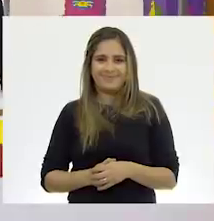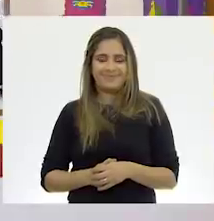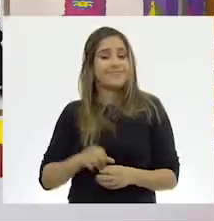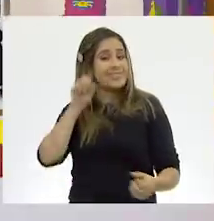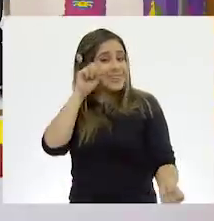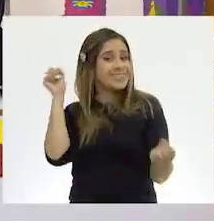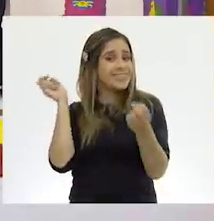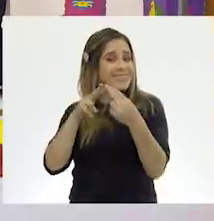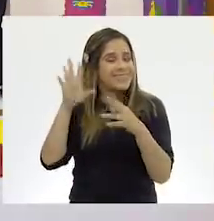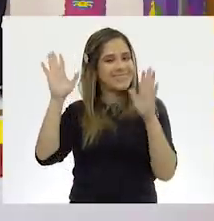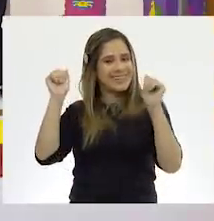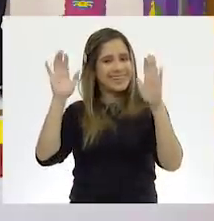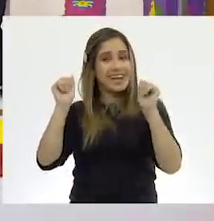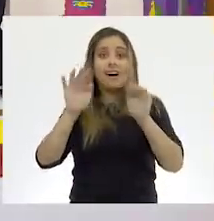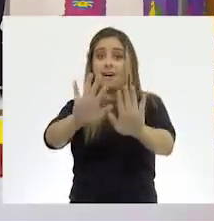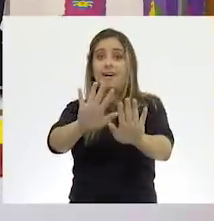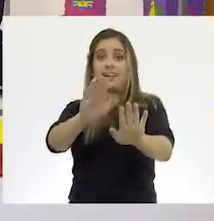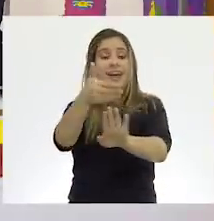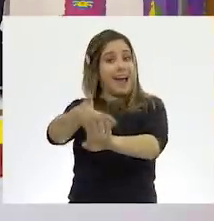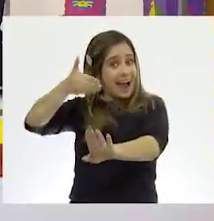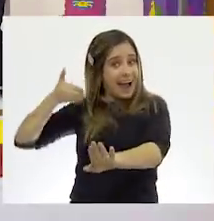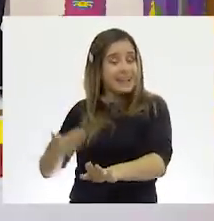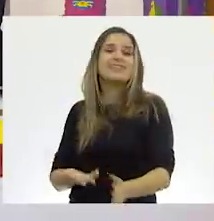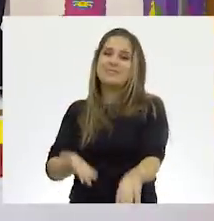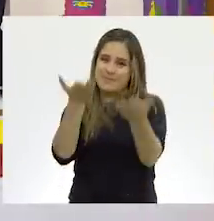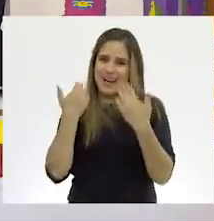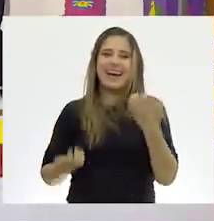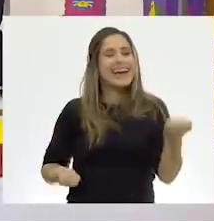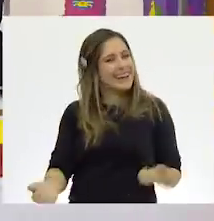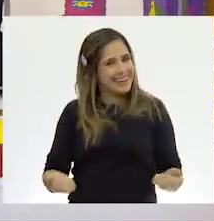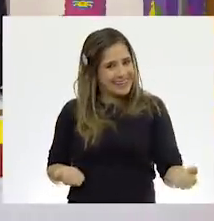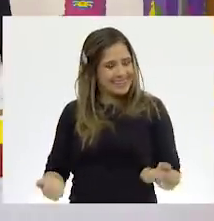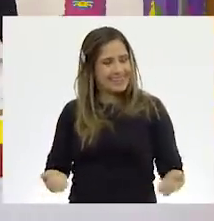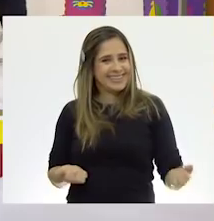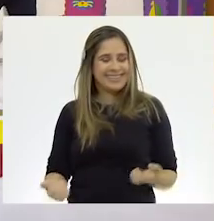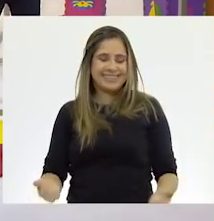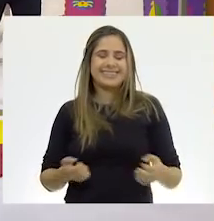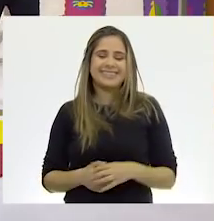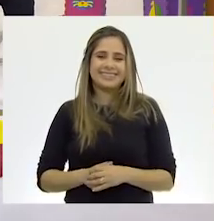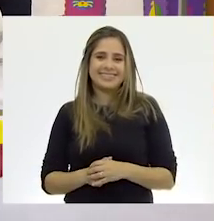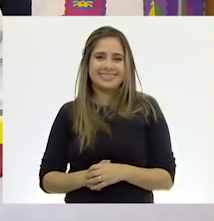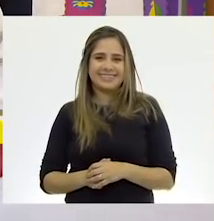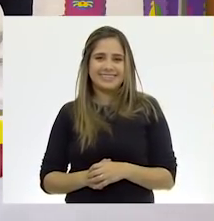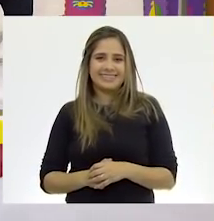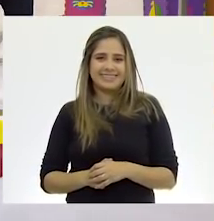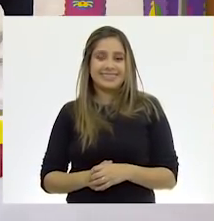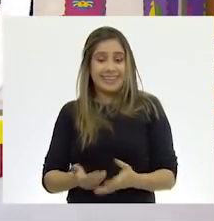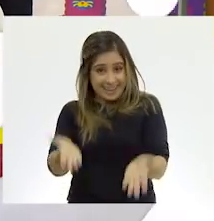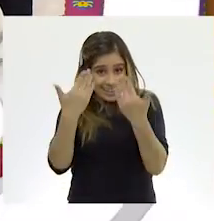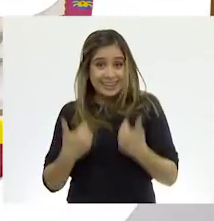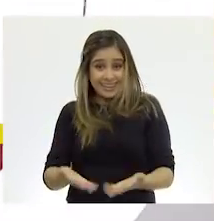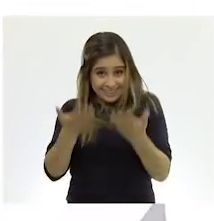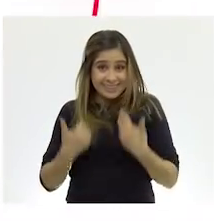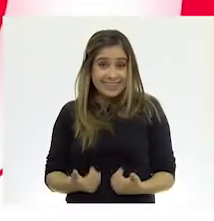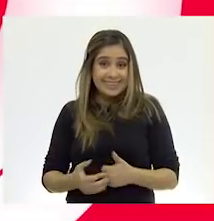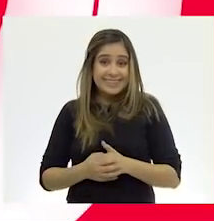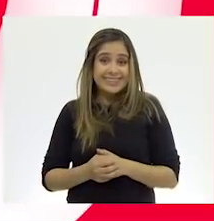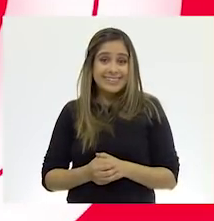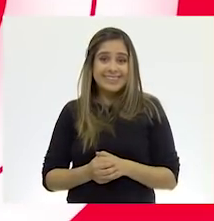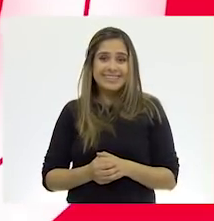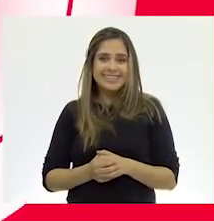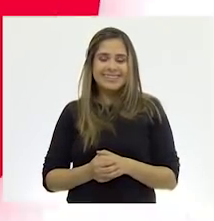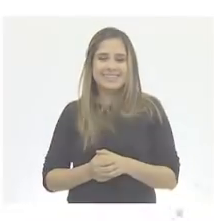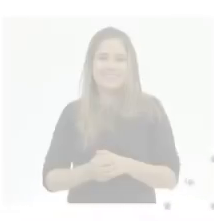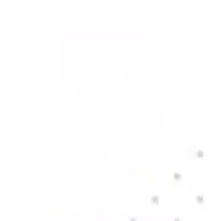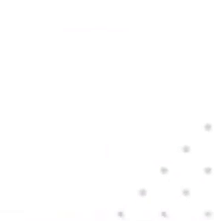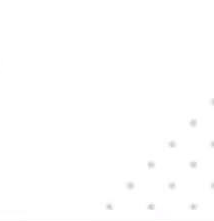Nos vemos hasta la próxima, pero antes llegó el momento de moverse. Vamos a movernos, maestro. Entonces, arriba, arriba, arriba. Levántate.